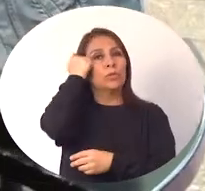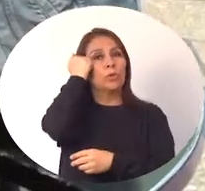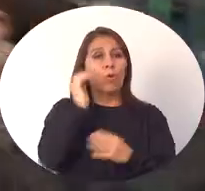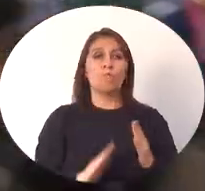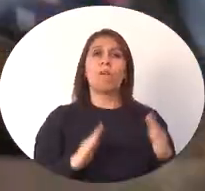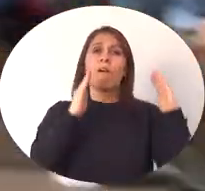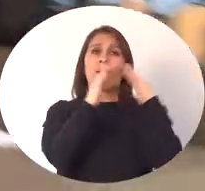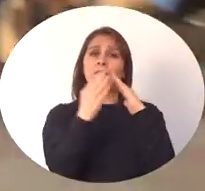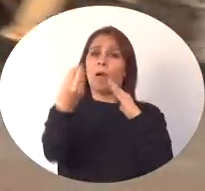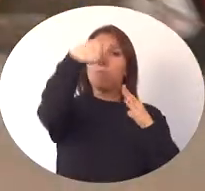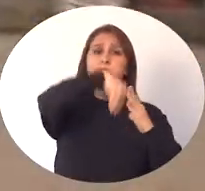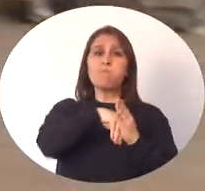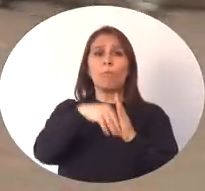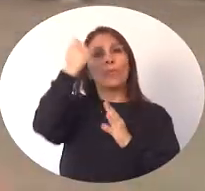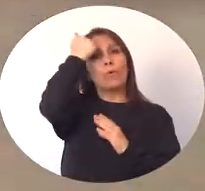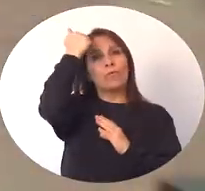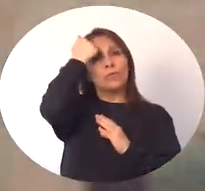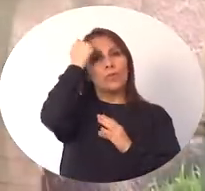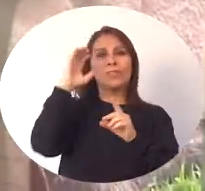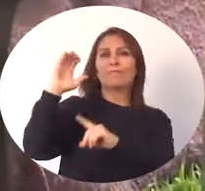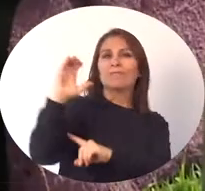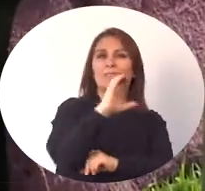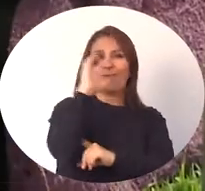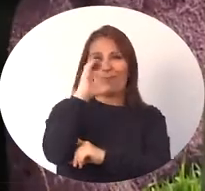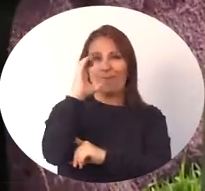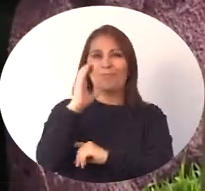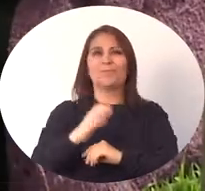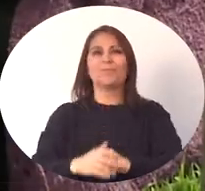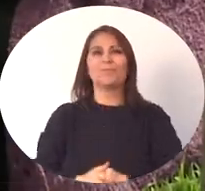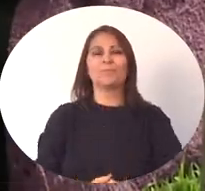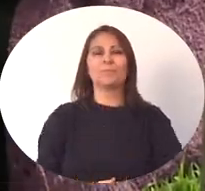casa para los maestros de Colombia.